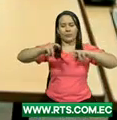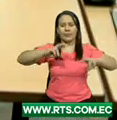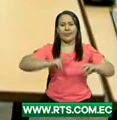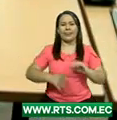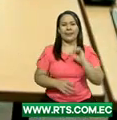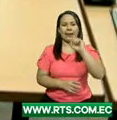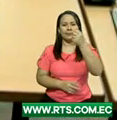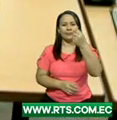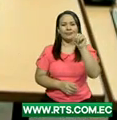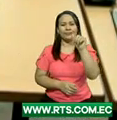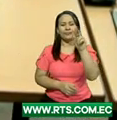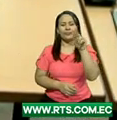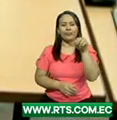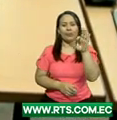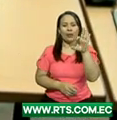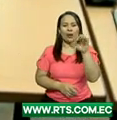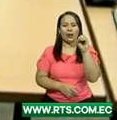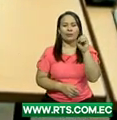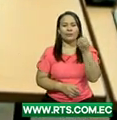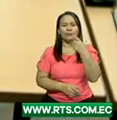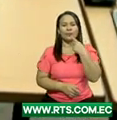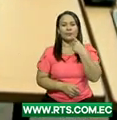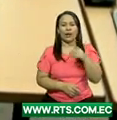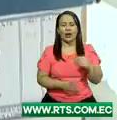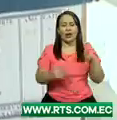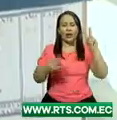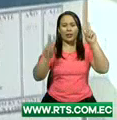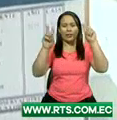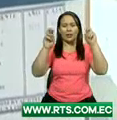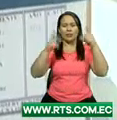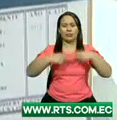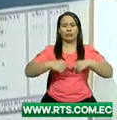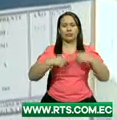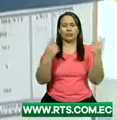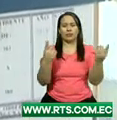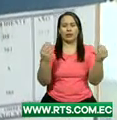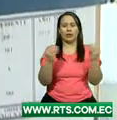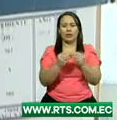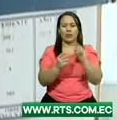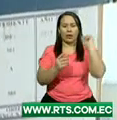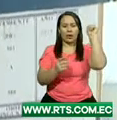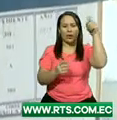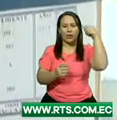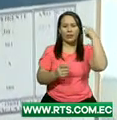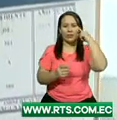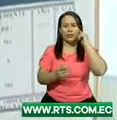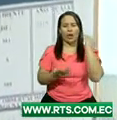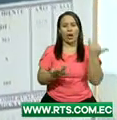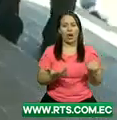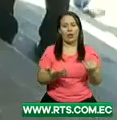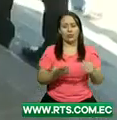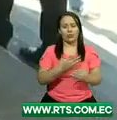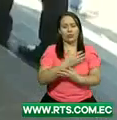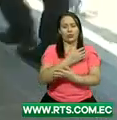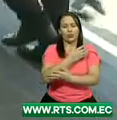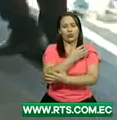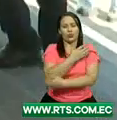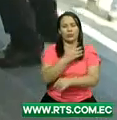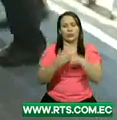santos recordó que para manejar el denominado peaje o coimas con el régimen una cuenta corriente